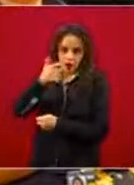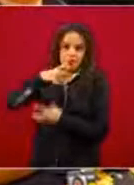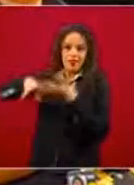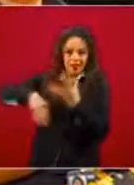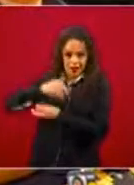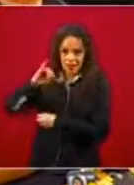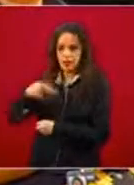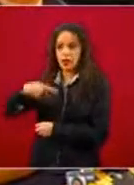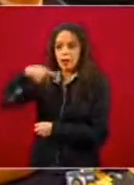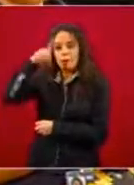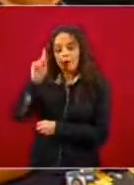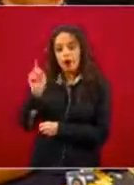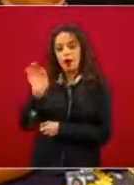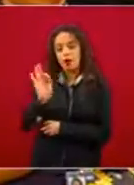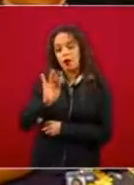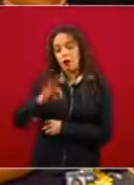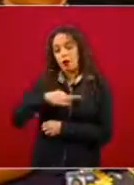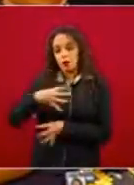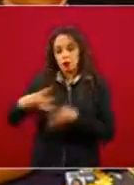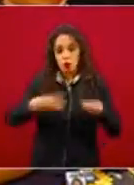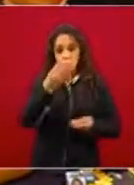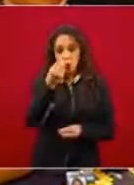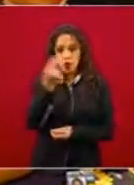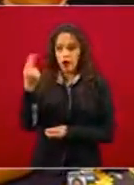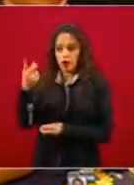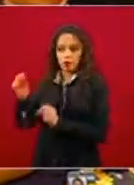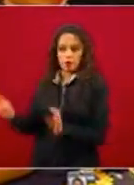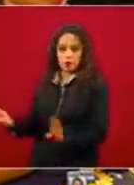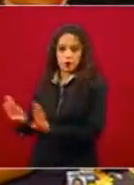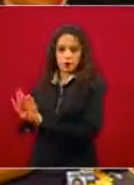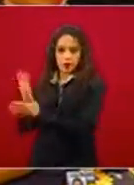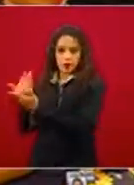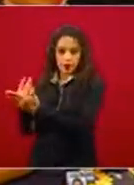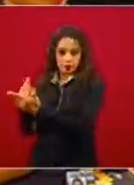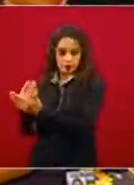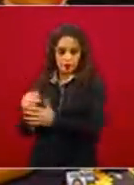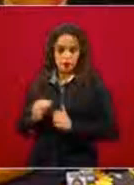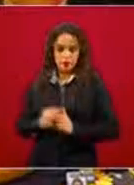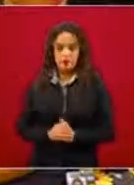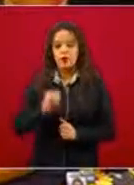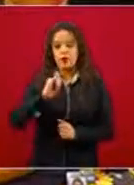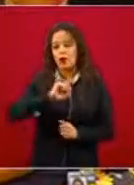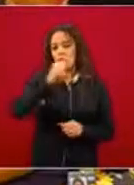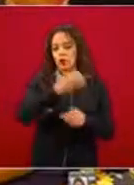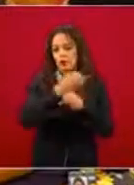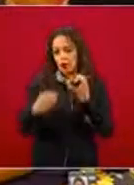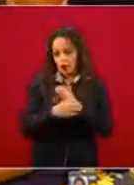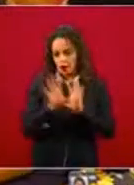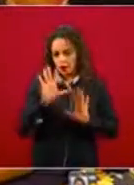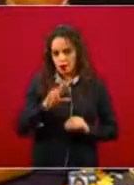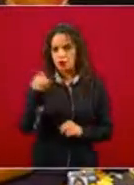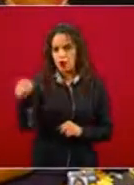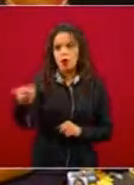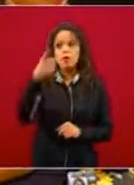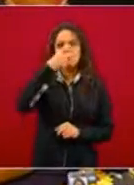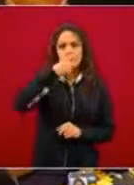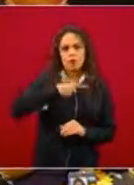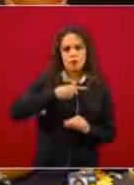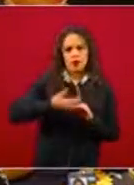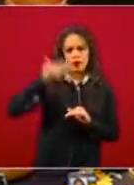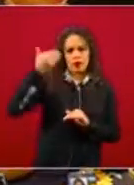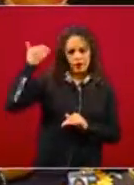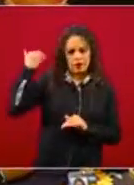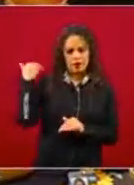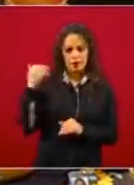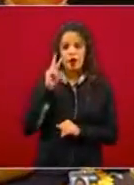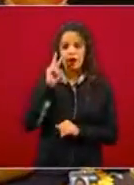is Y an otra economy pregunta matter, rapidísimo, do si you me lo think that permite. that particular Usted action mismo ha should comentado y be han stopped? dicho que And then another very quick se ve